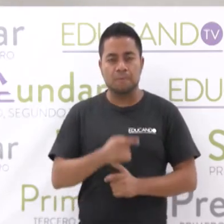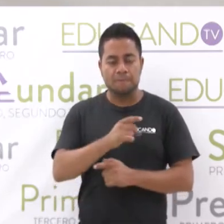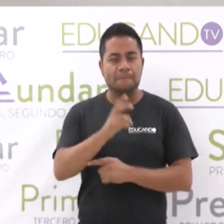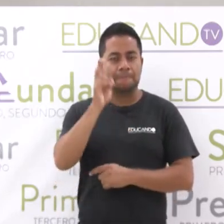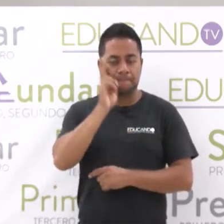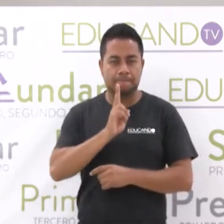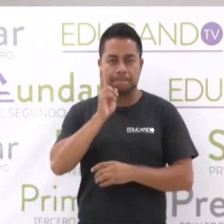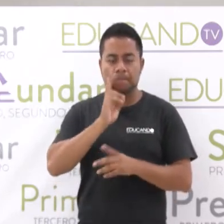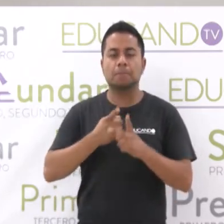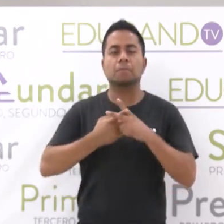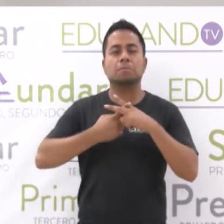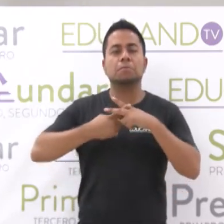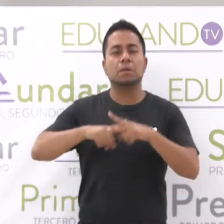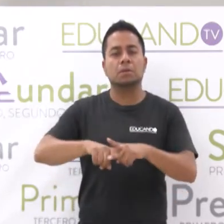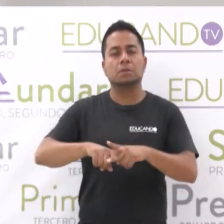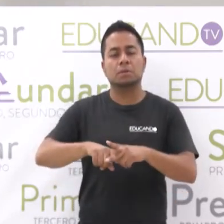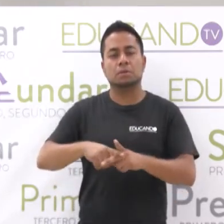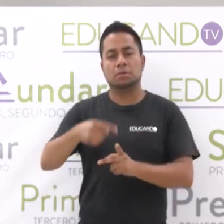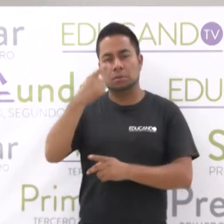vamos a empezar a